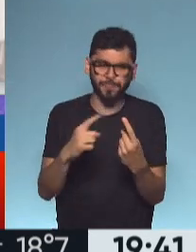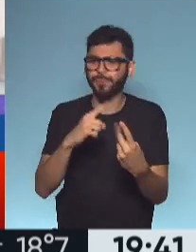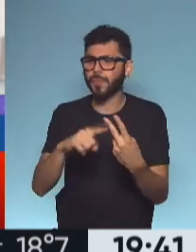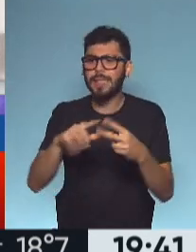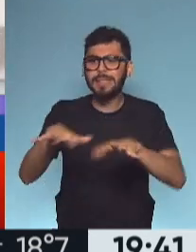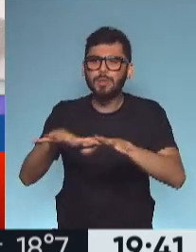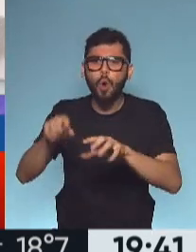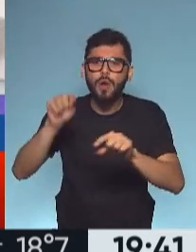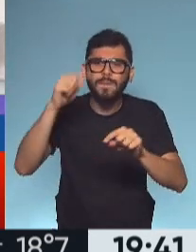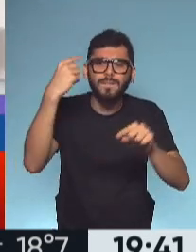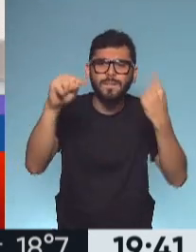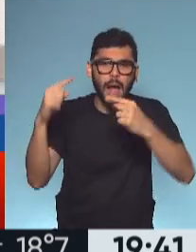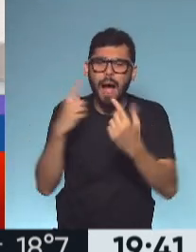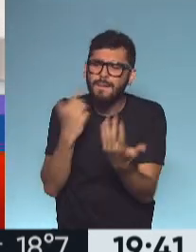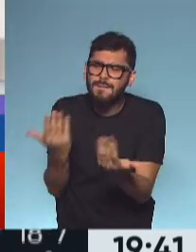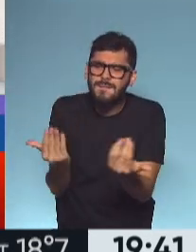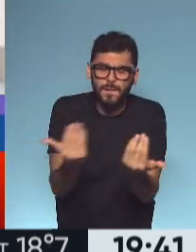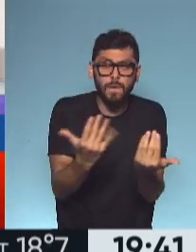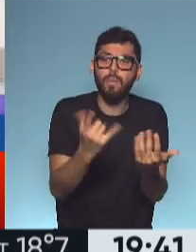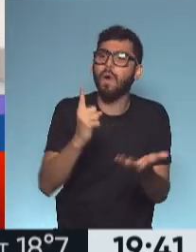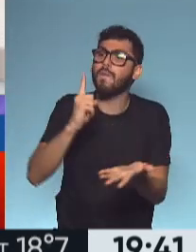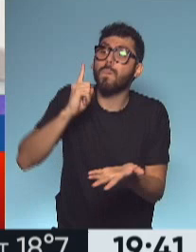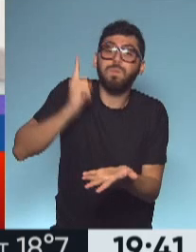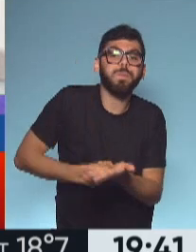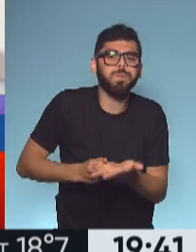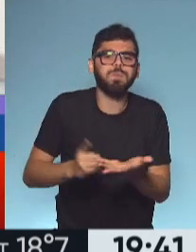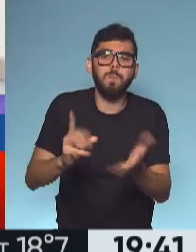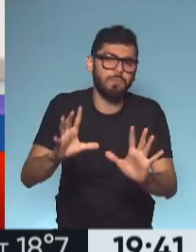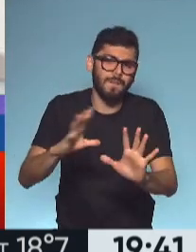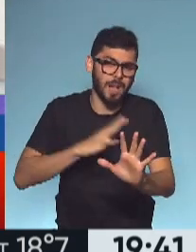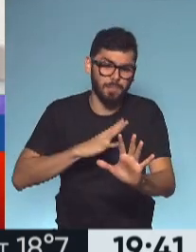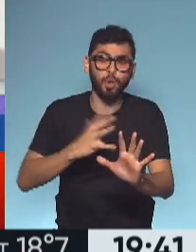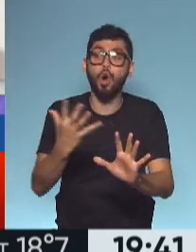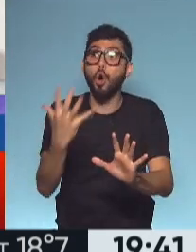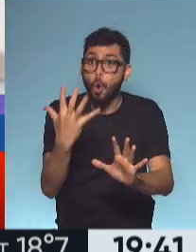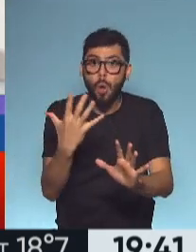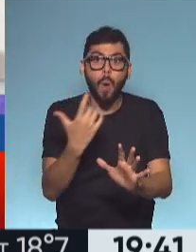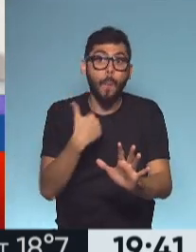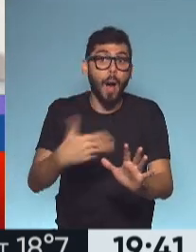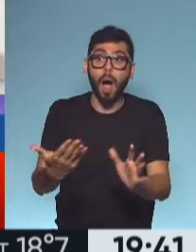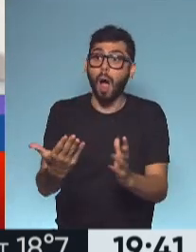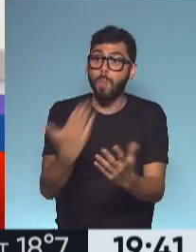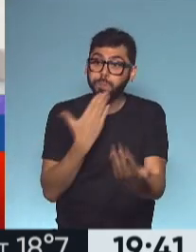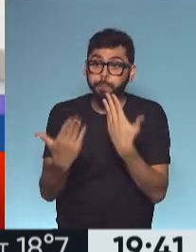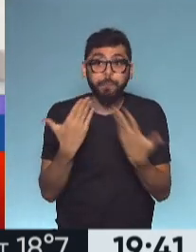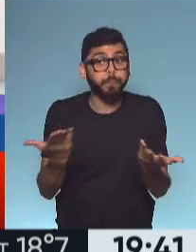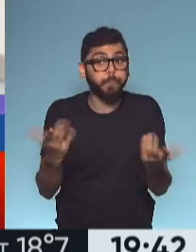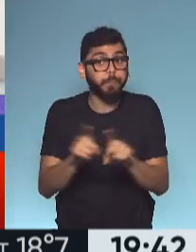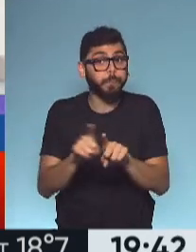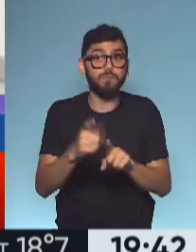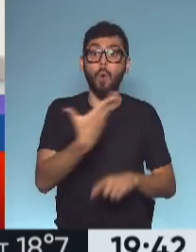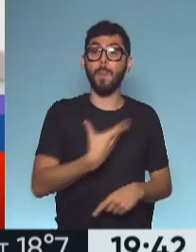de las realidades. Todavía no hay una decisión al respecto, pero por supuesto se van a escuchar como hace nuestro presidente, a